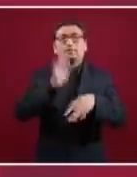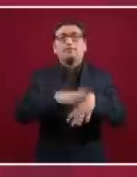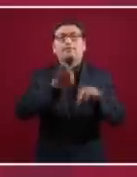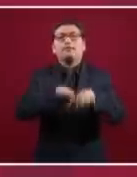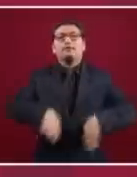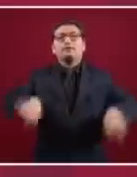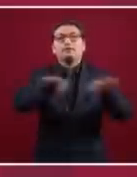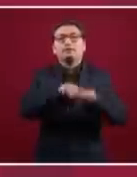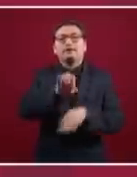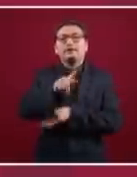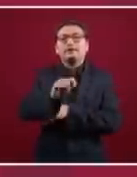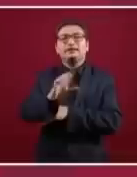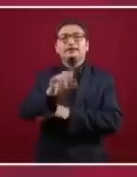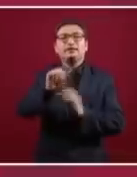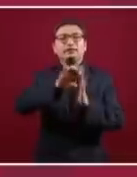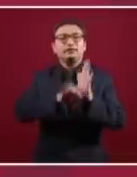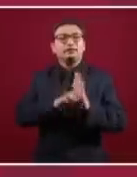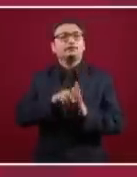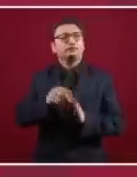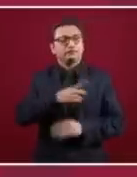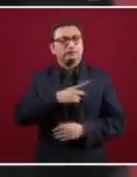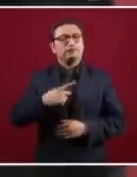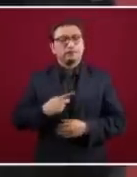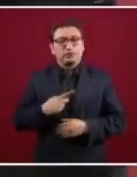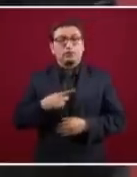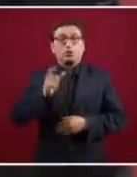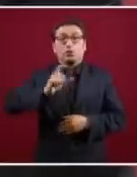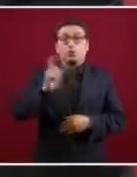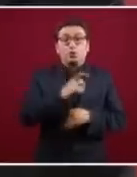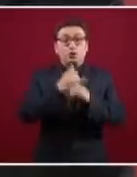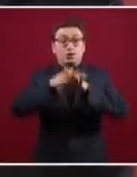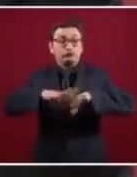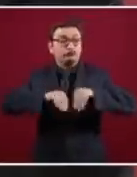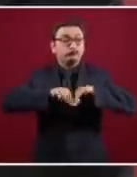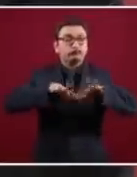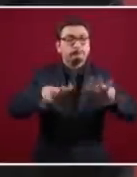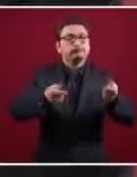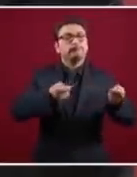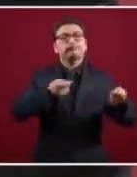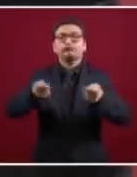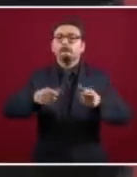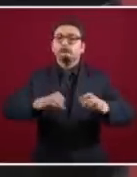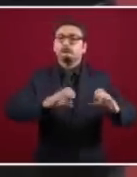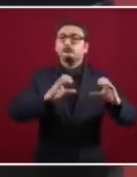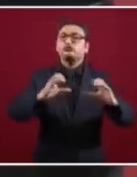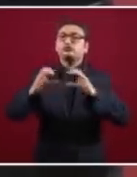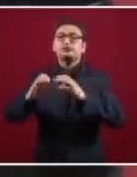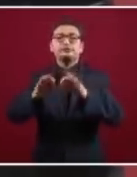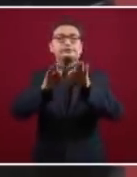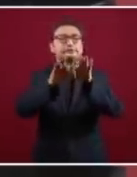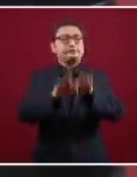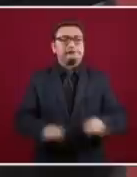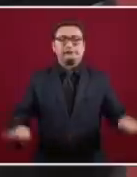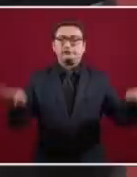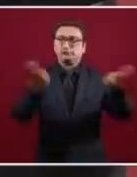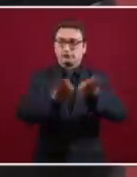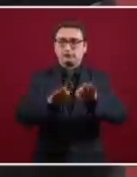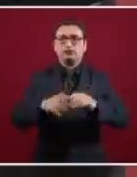debe de existir en el manejo de la información que es fundamental